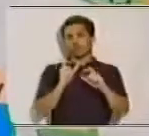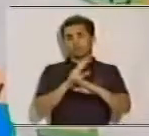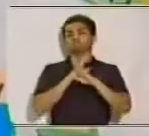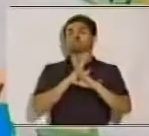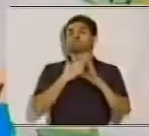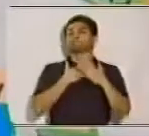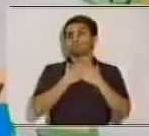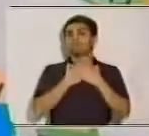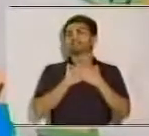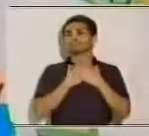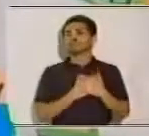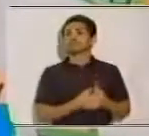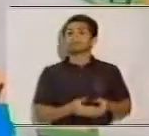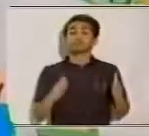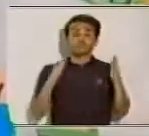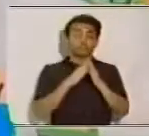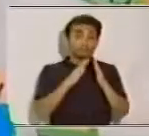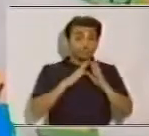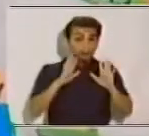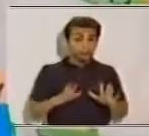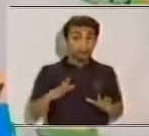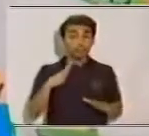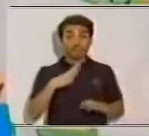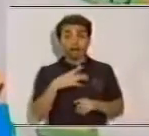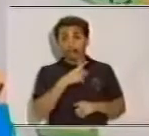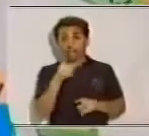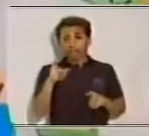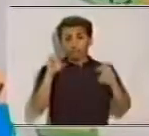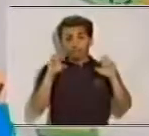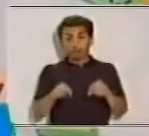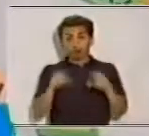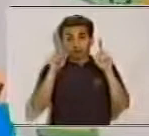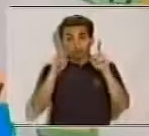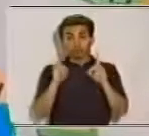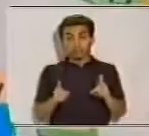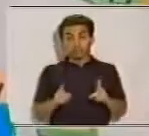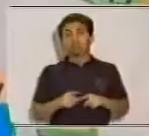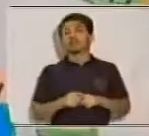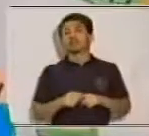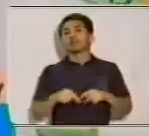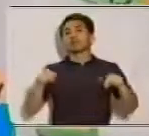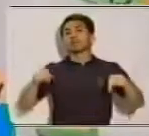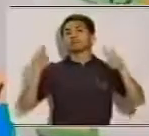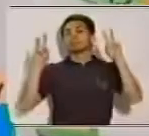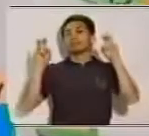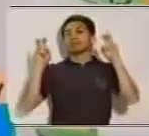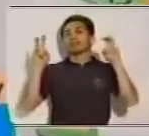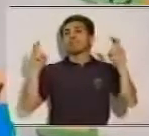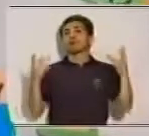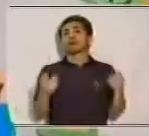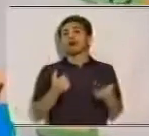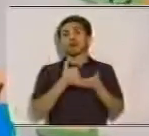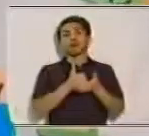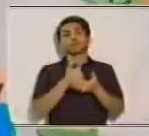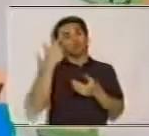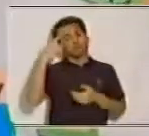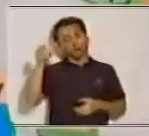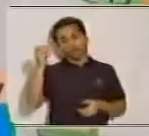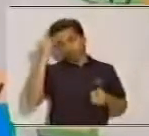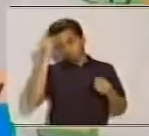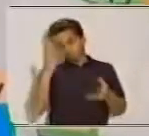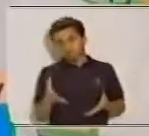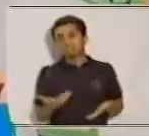Si en casa hay alguna persona con discapacidad, este tema le ayudará a ejercitar las habilidades y destrezas como